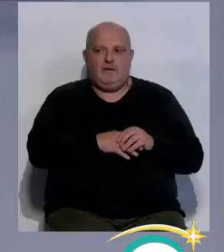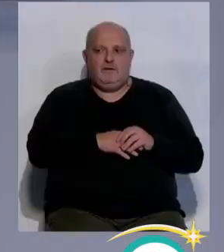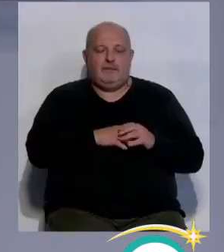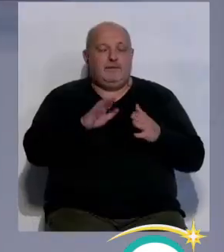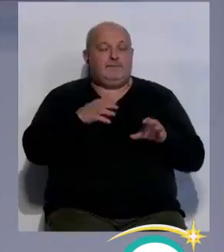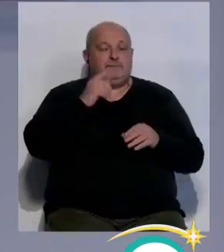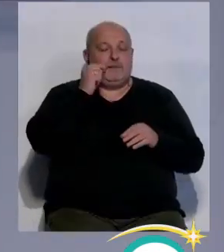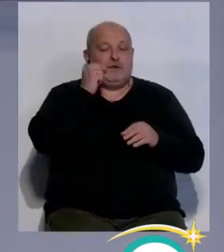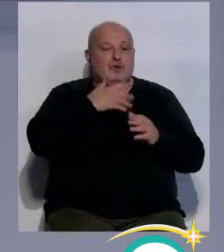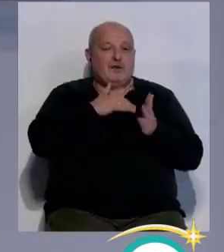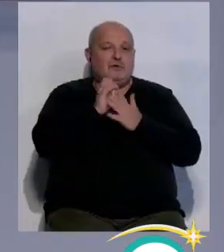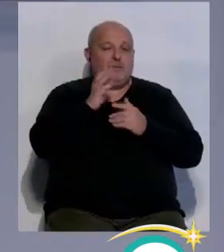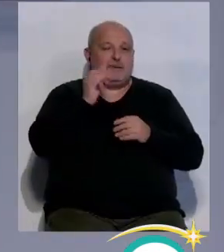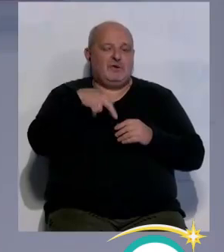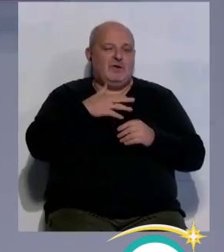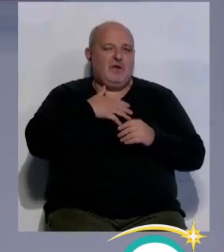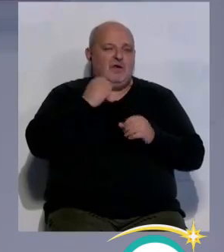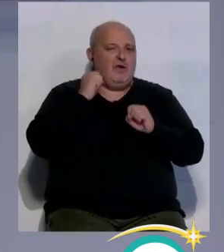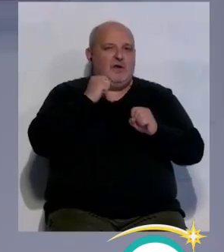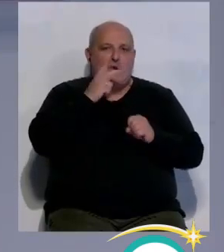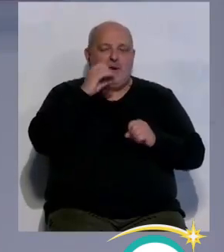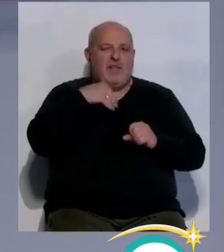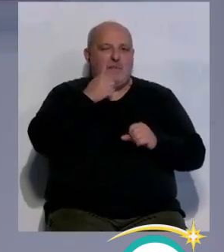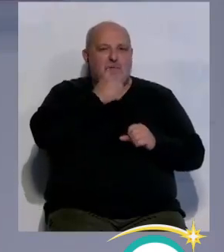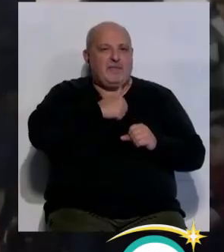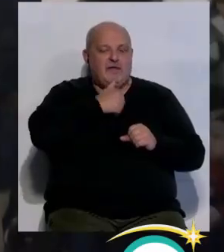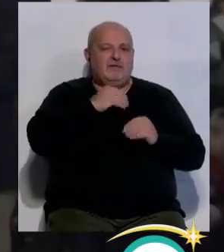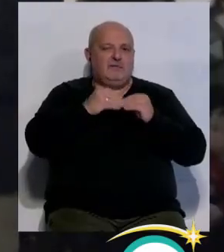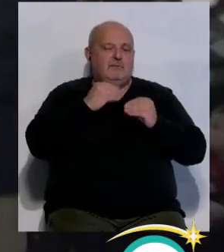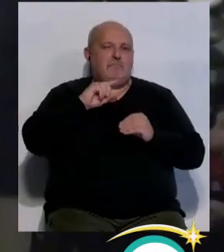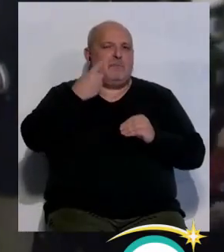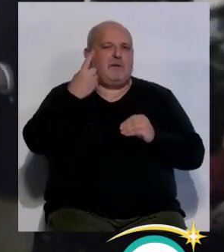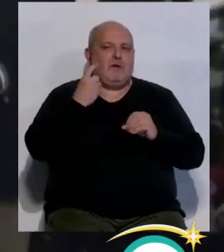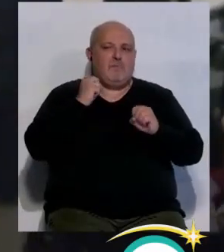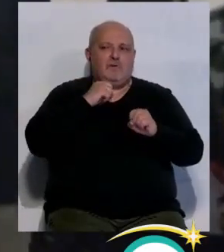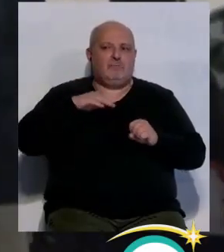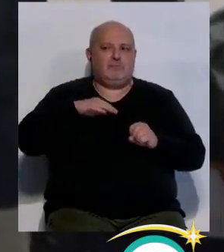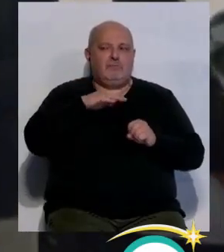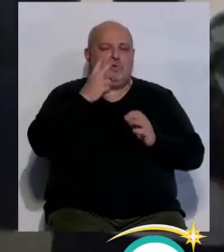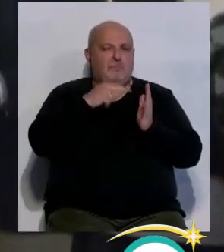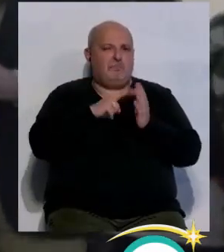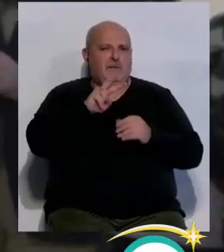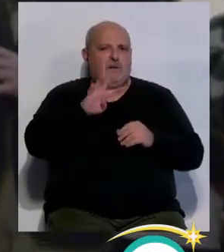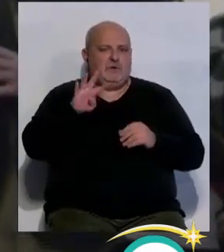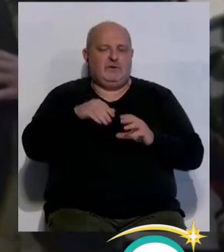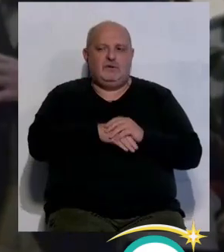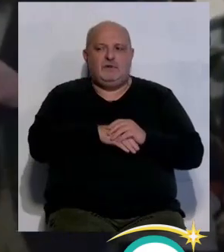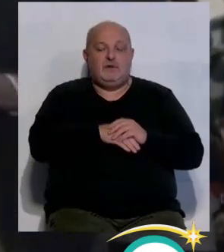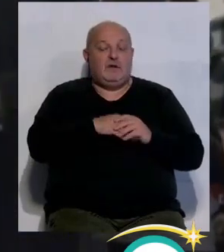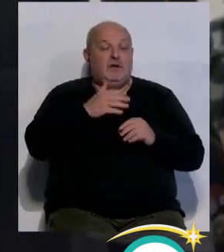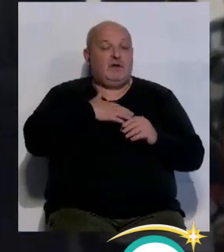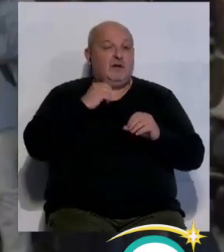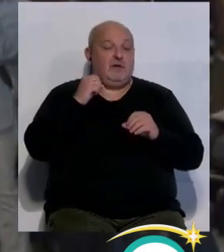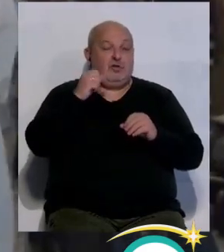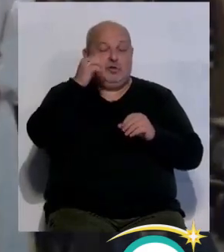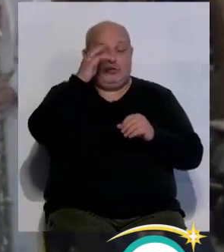El Niño Jesús de la Pasión de la Cofradía de Humildad y Paciencia ha sido la primera procesión de este 2024. La Cofradía